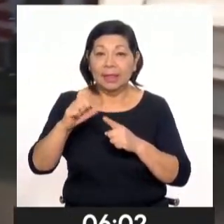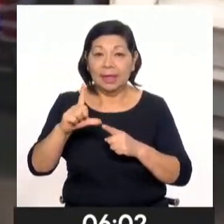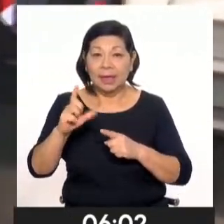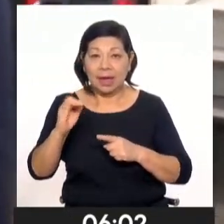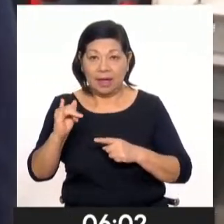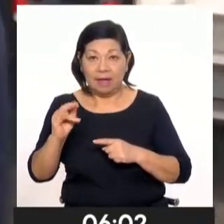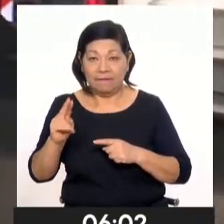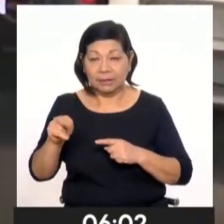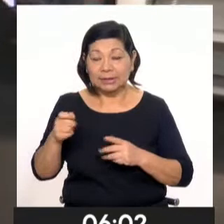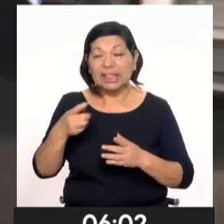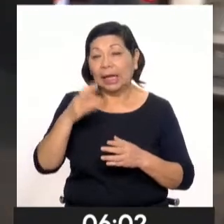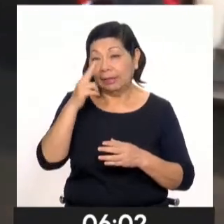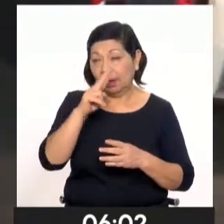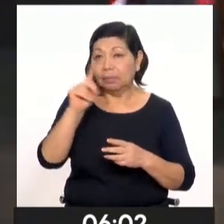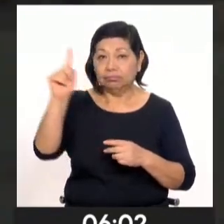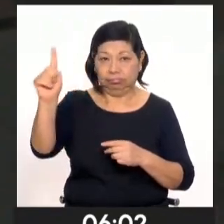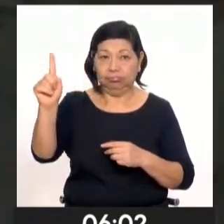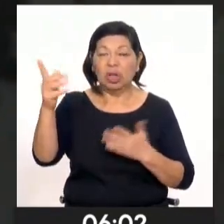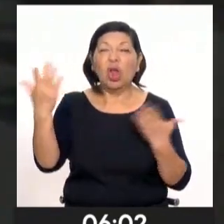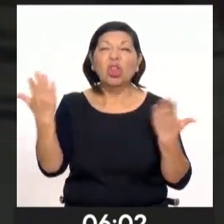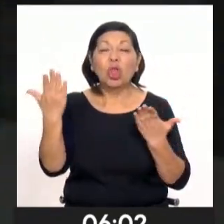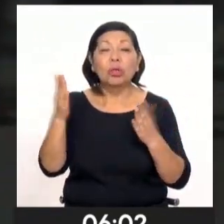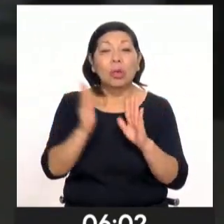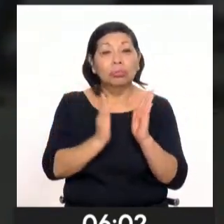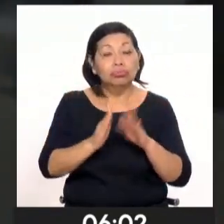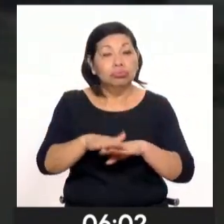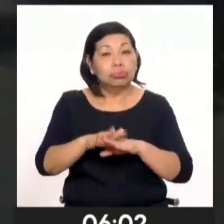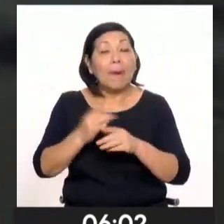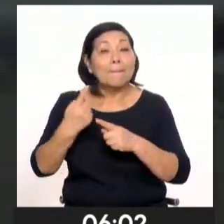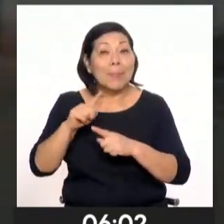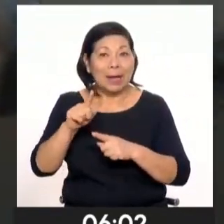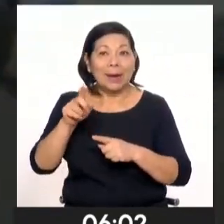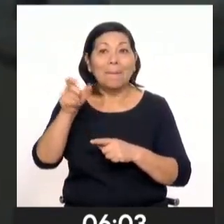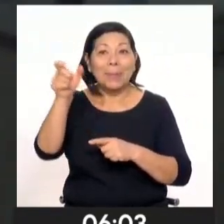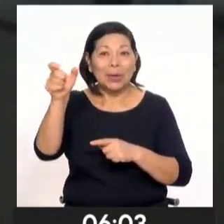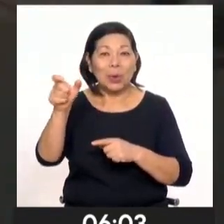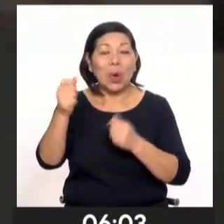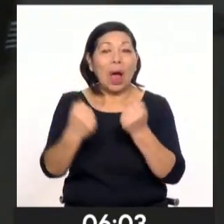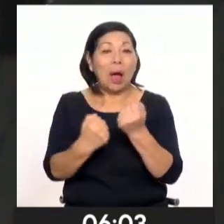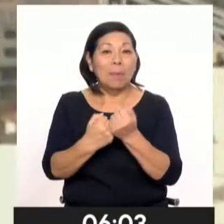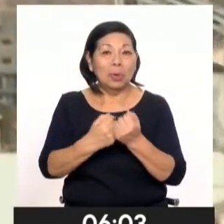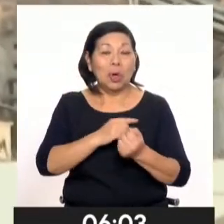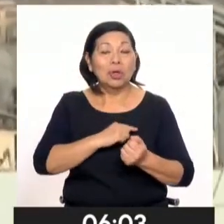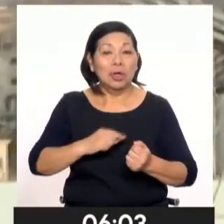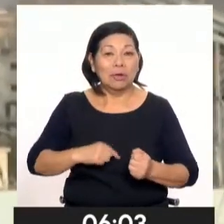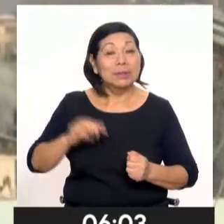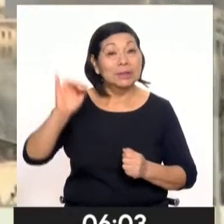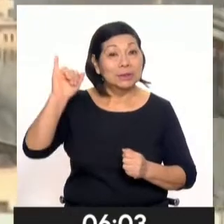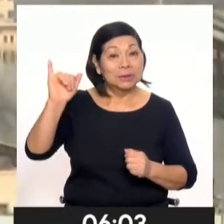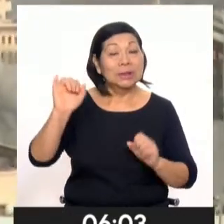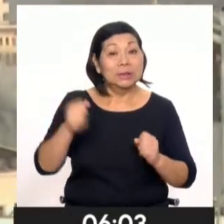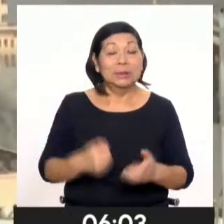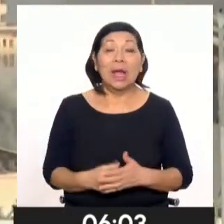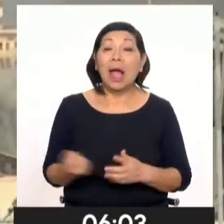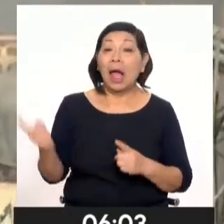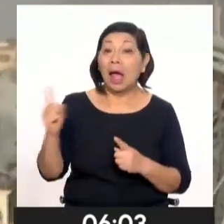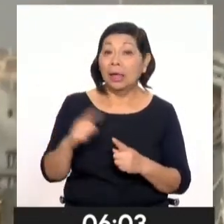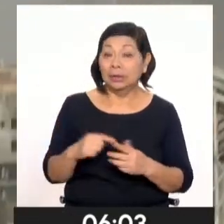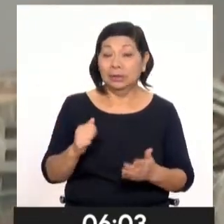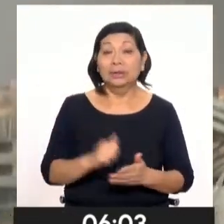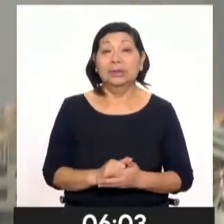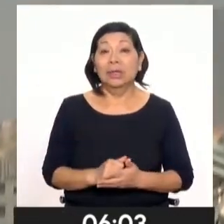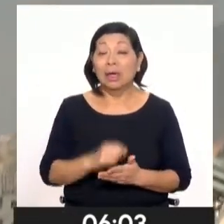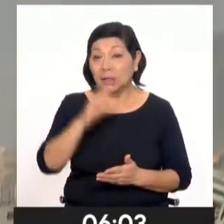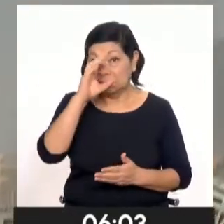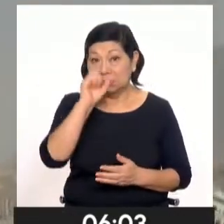connacionales a la capital de Italia, desde donde se organizará su retorno al Perú con el apoyo del gobierno. Informan que a la fecha Torre Tagle